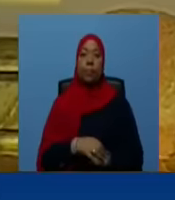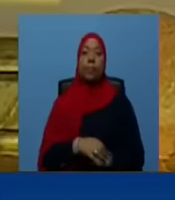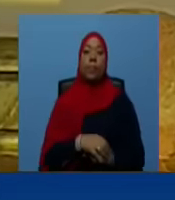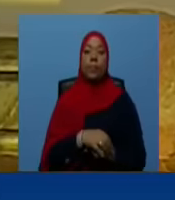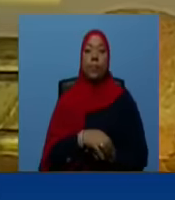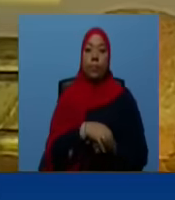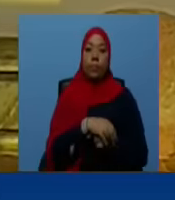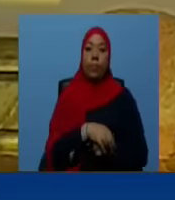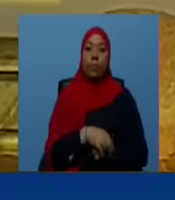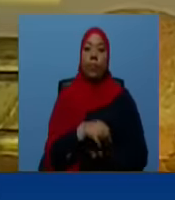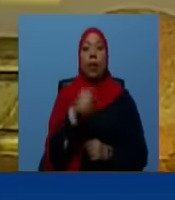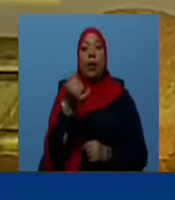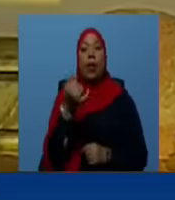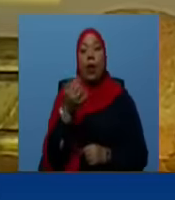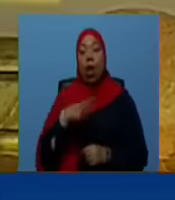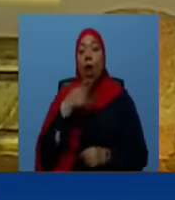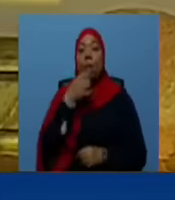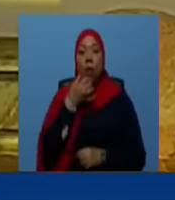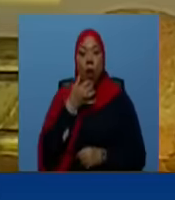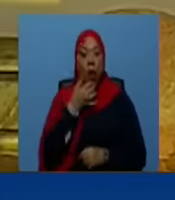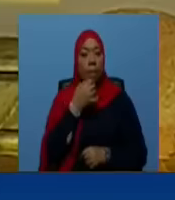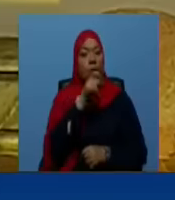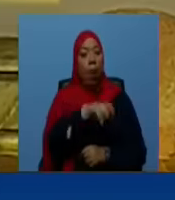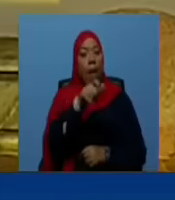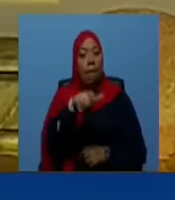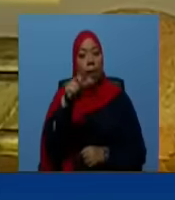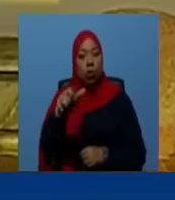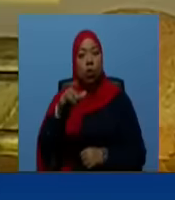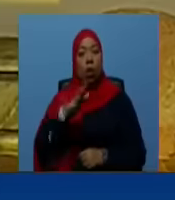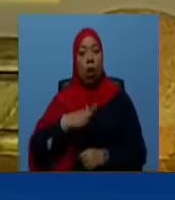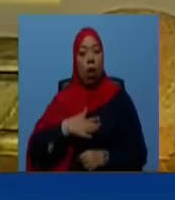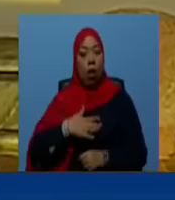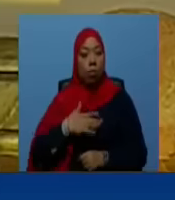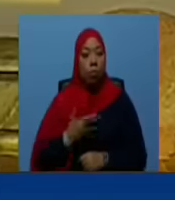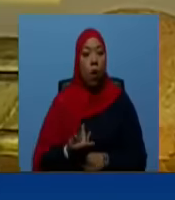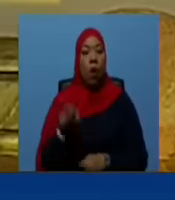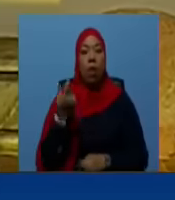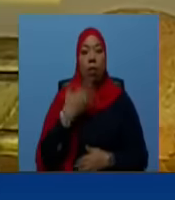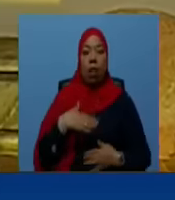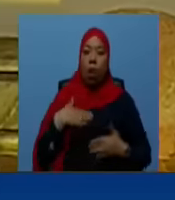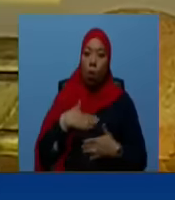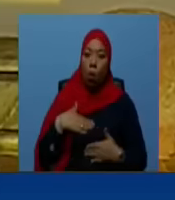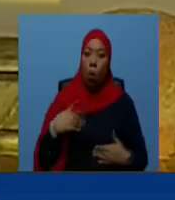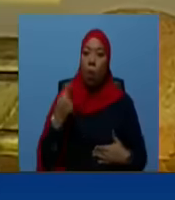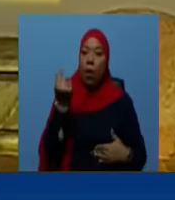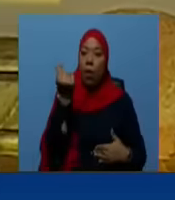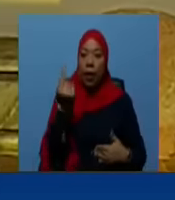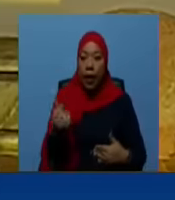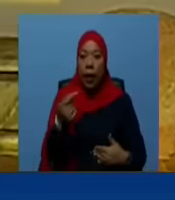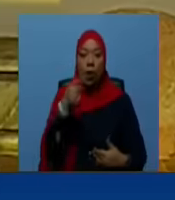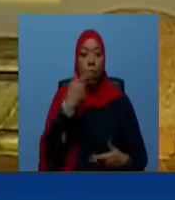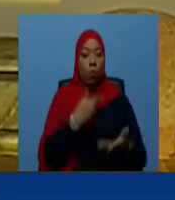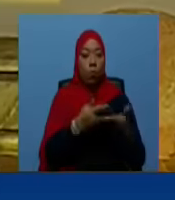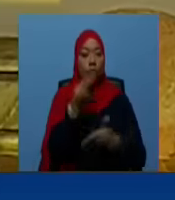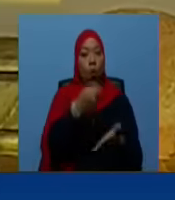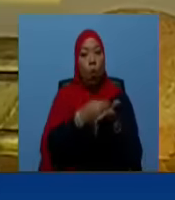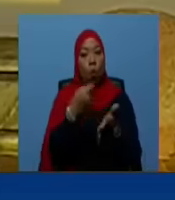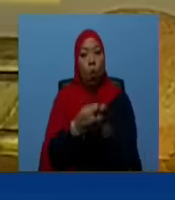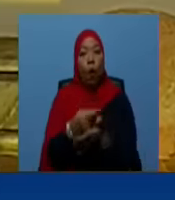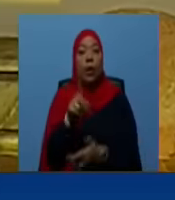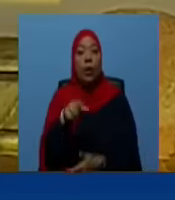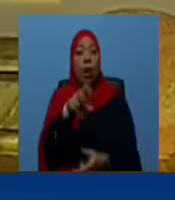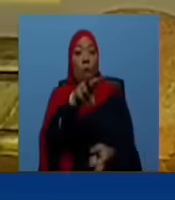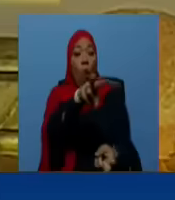Y la capacidad de compra en la sociedad, a pesar de esos pesares que sabemos que hay que mejorar los salarios y